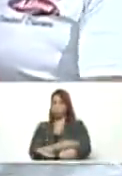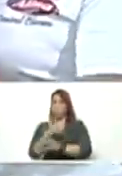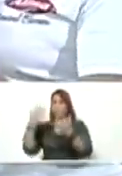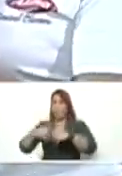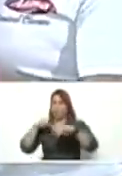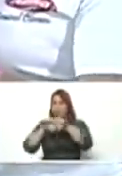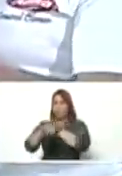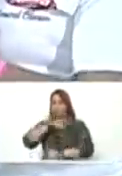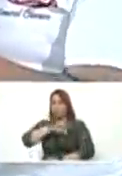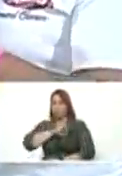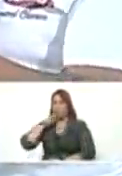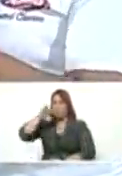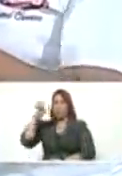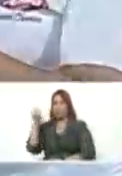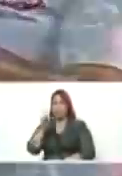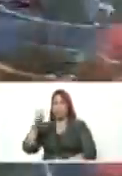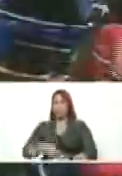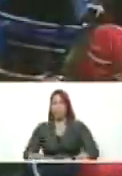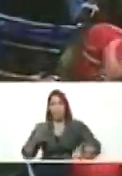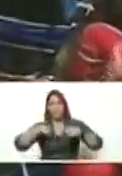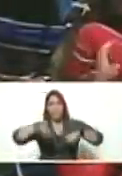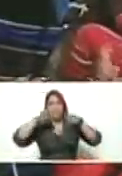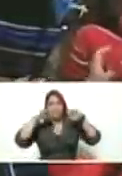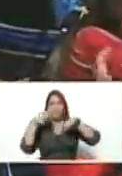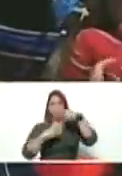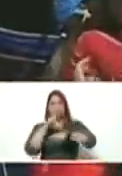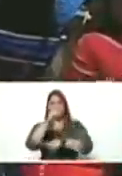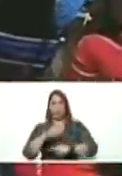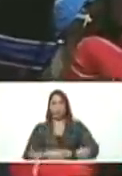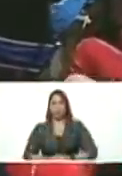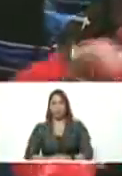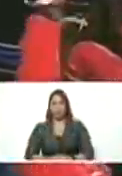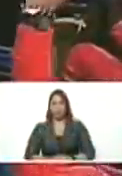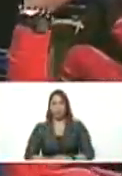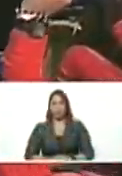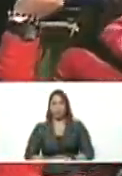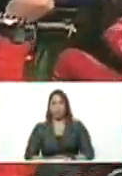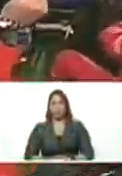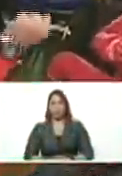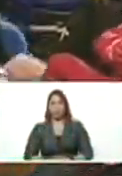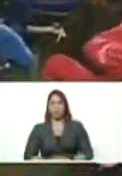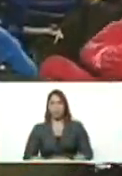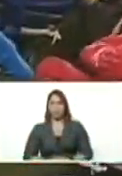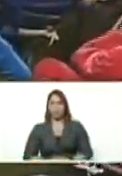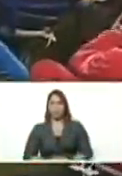empresas socialistas de Venezuela. ¡Que viva la revolución proletaria!